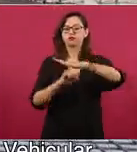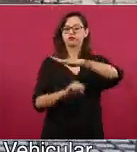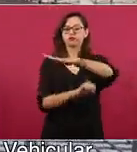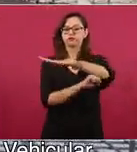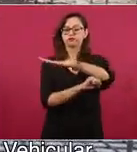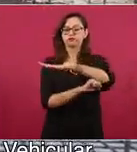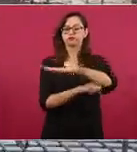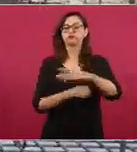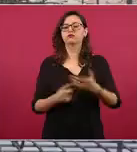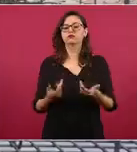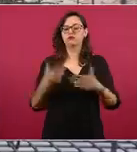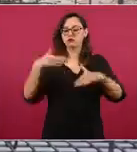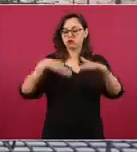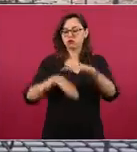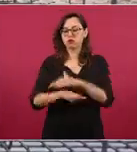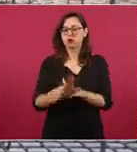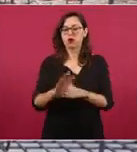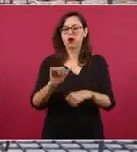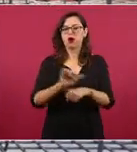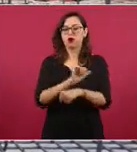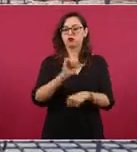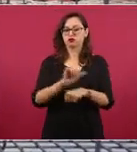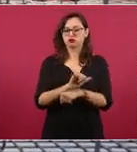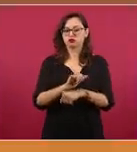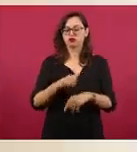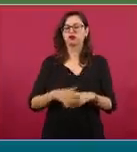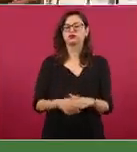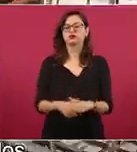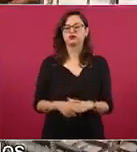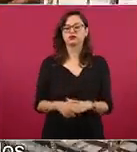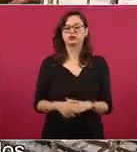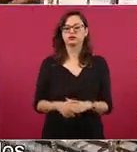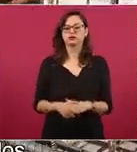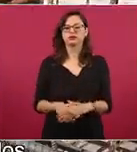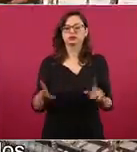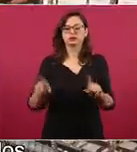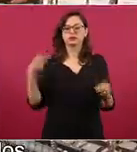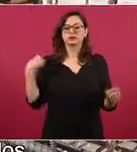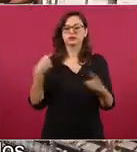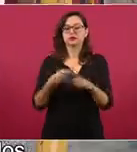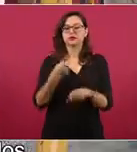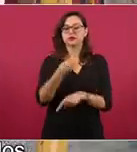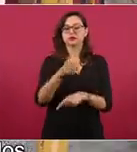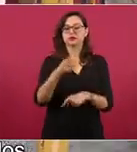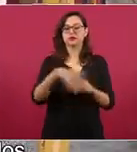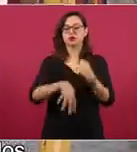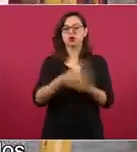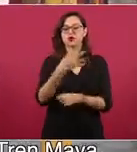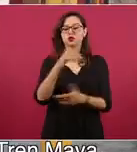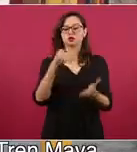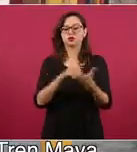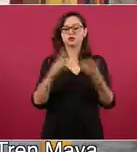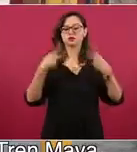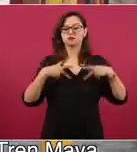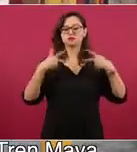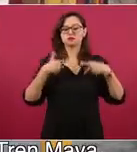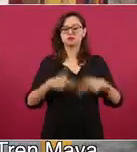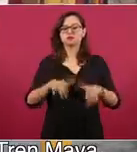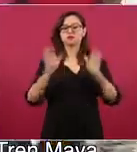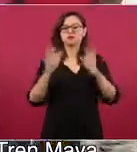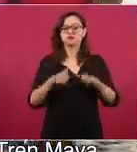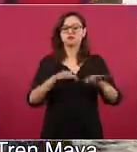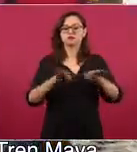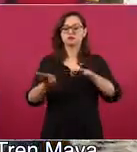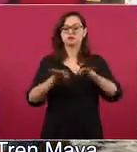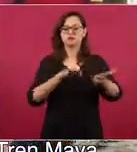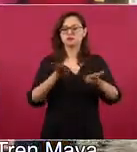paso inferior vehicular que se construye en la zona. Ya son 114 mil los empleos generados en el sureste de México